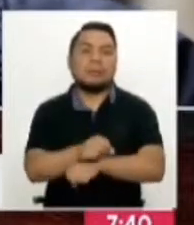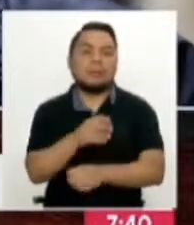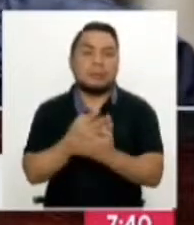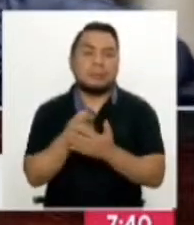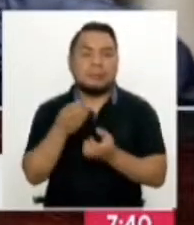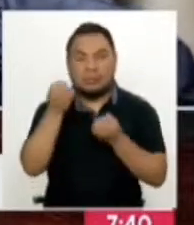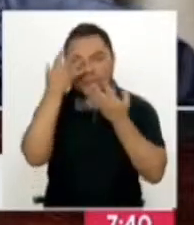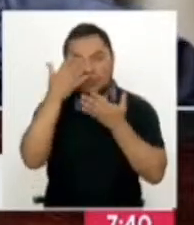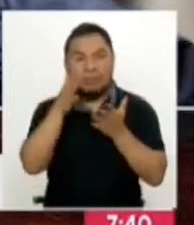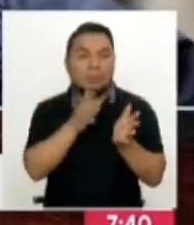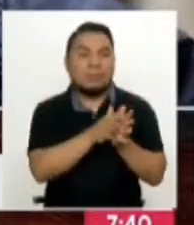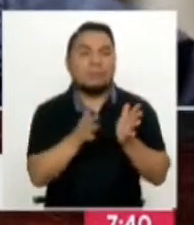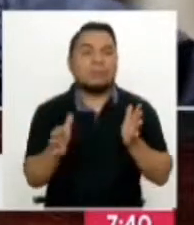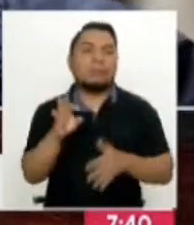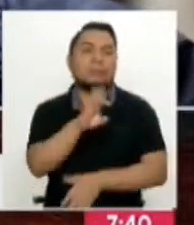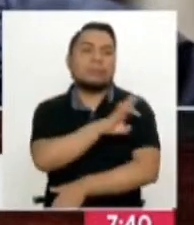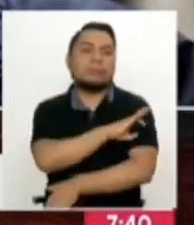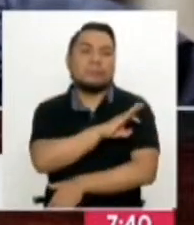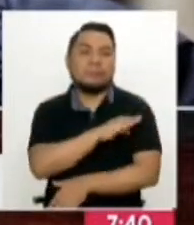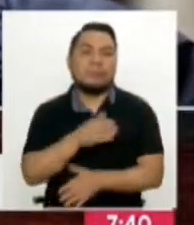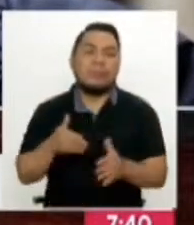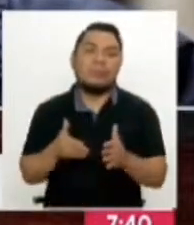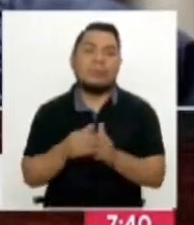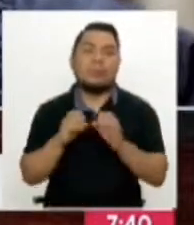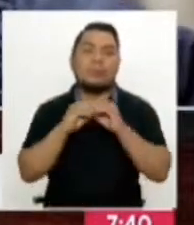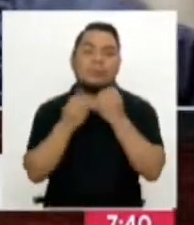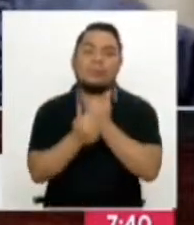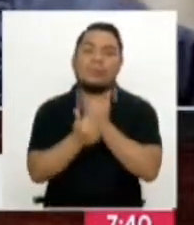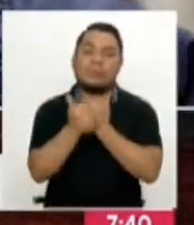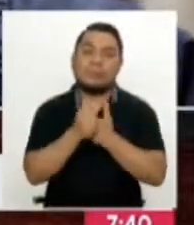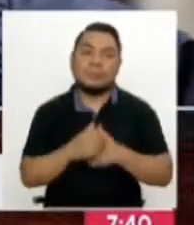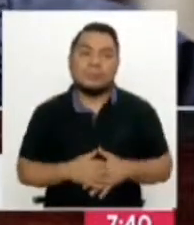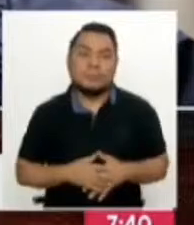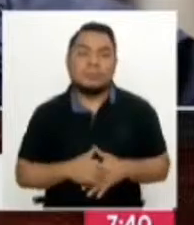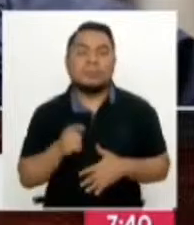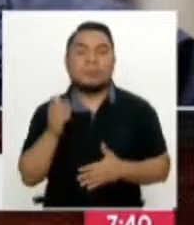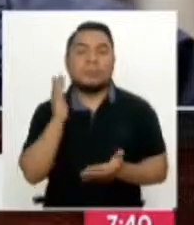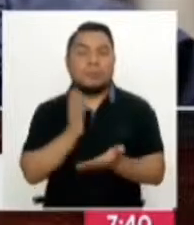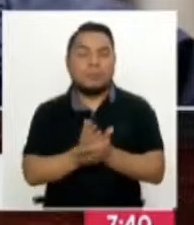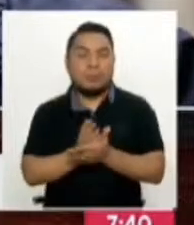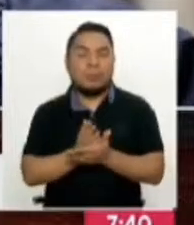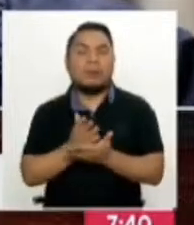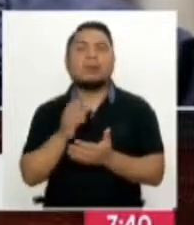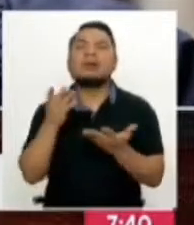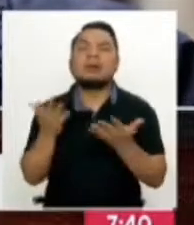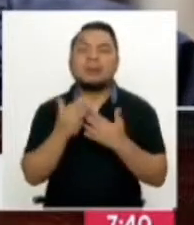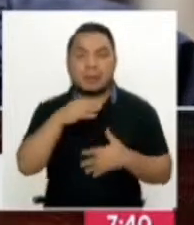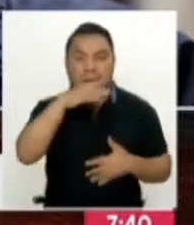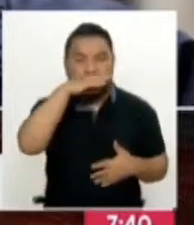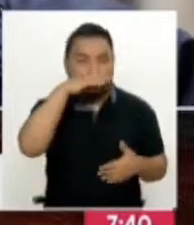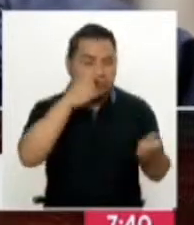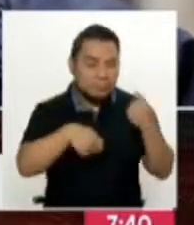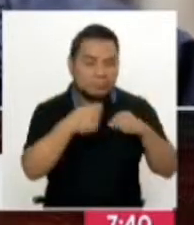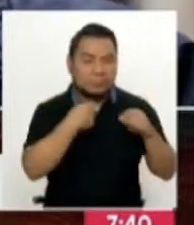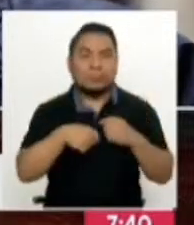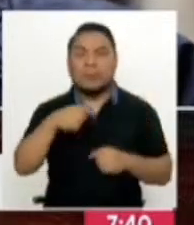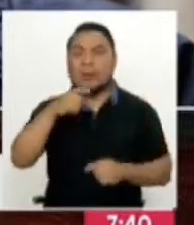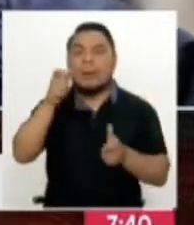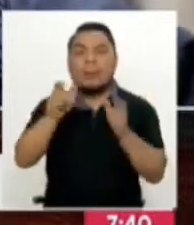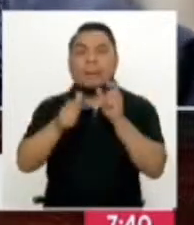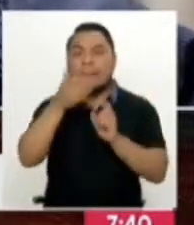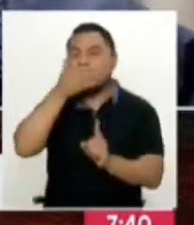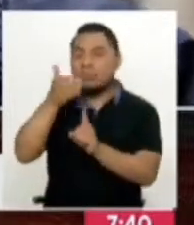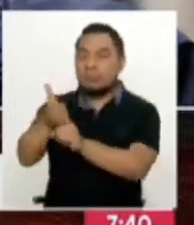es el balance general de la Fiscalía contra el Crimen Organizado. Delitos como narcotráfico, trata de personas,